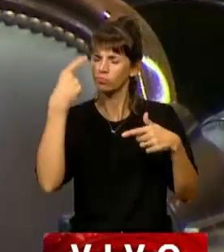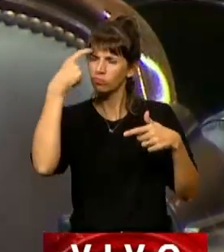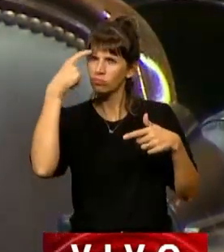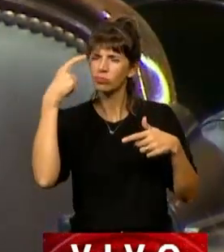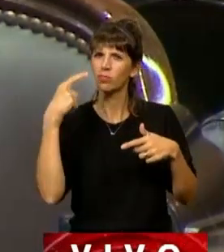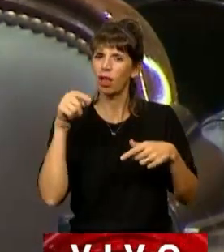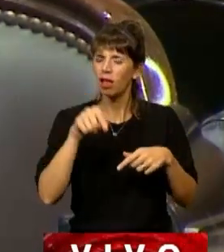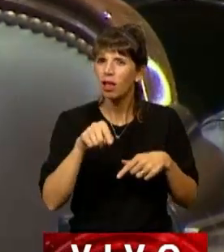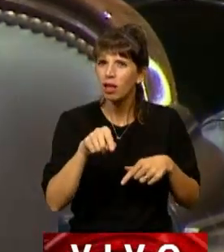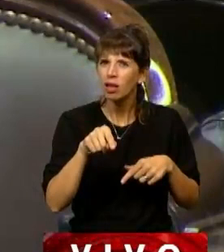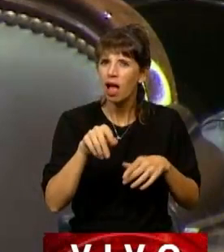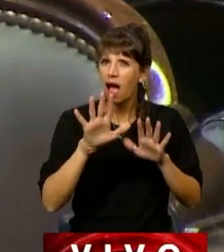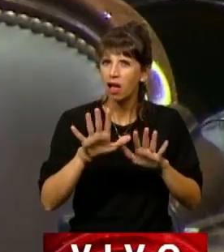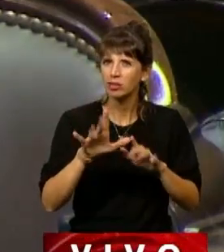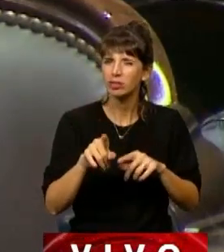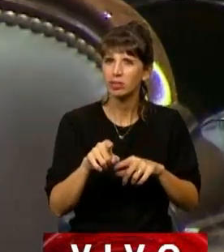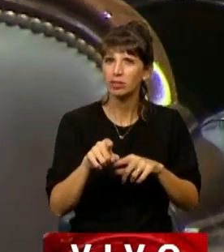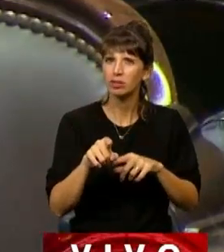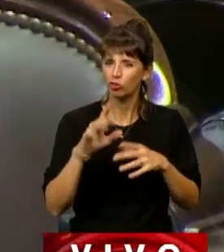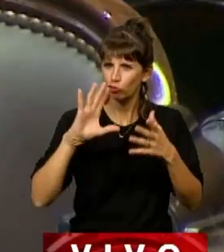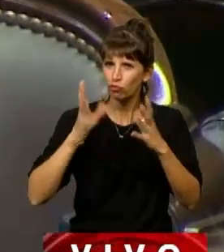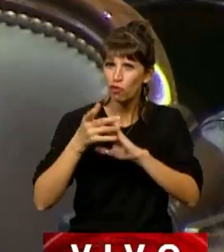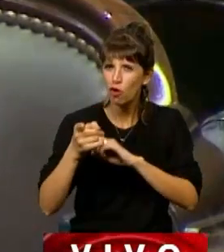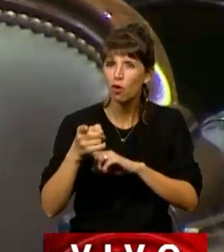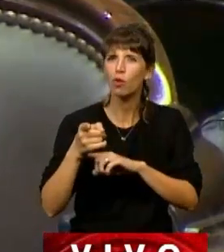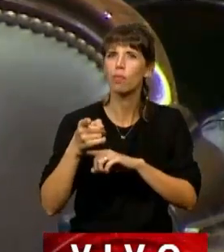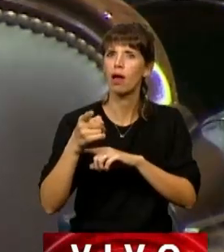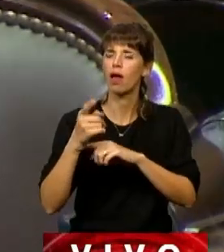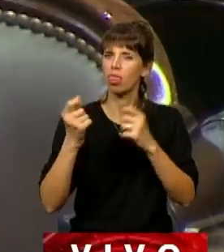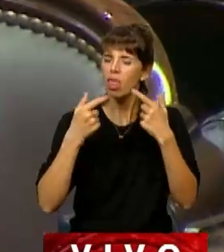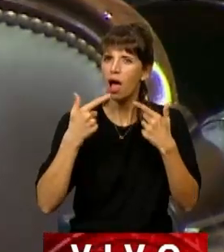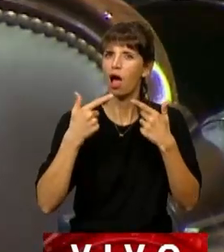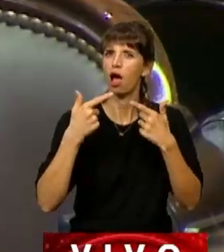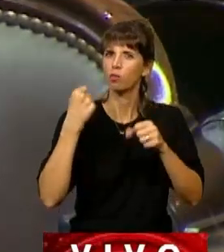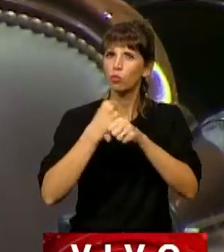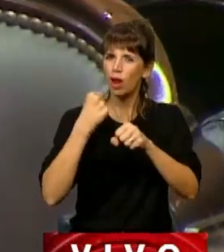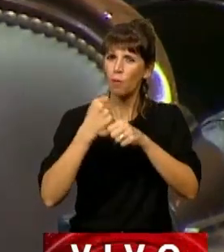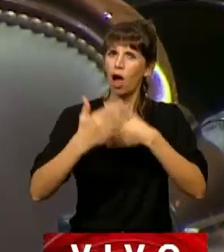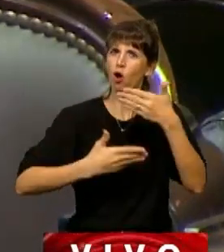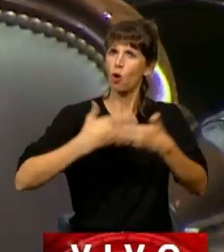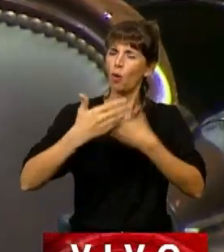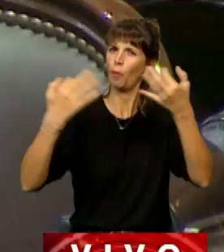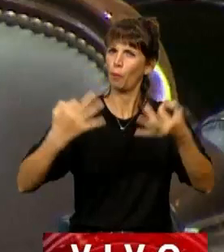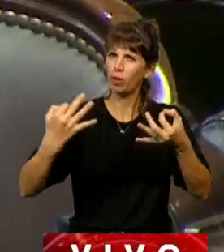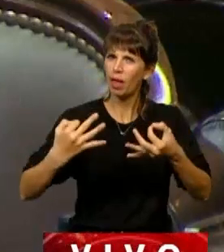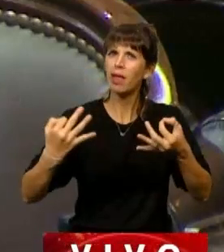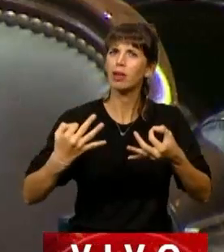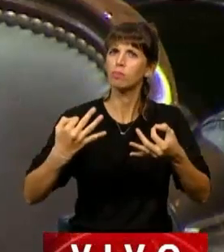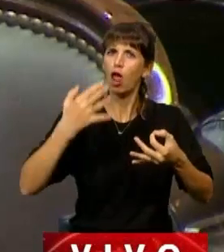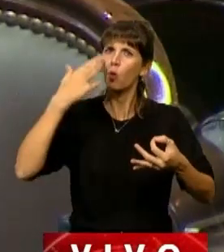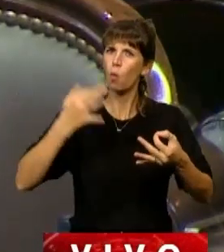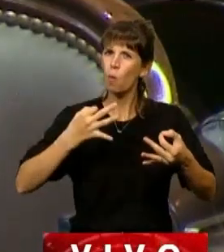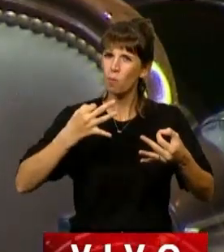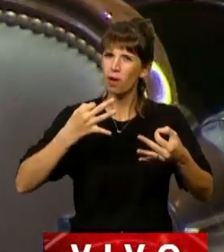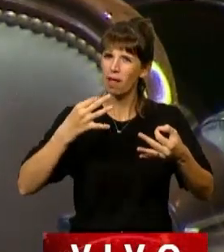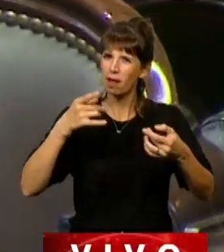¿es este el modelo que agiliza, que hace eficiente y que puede llevar adelante el objetivo